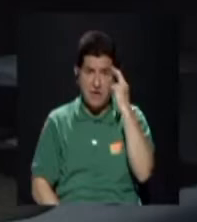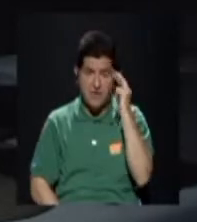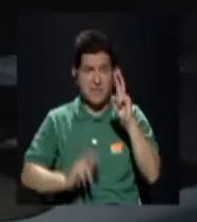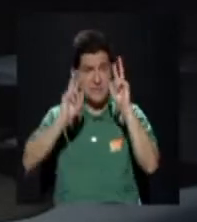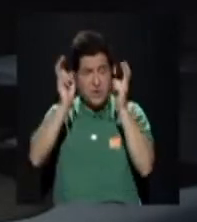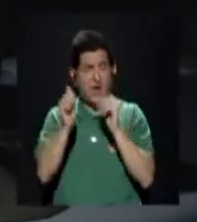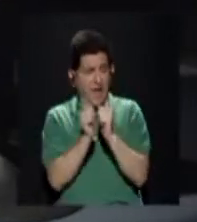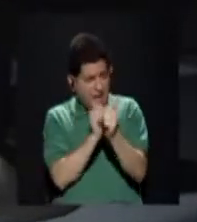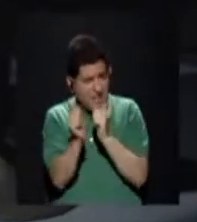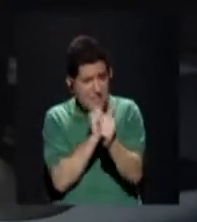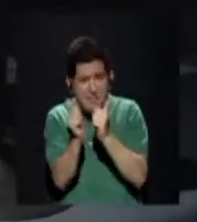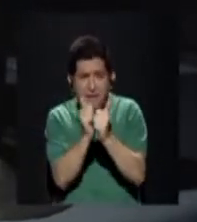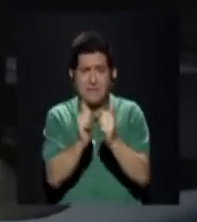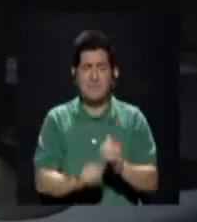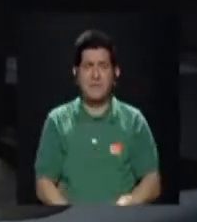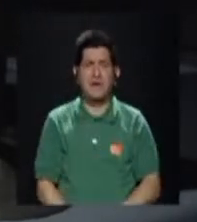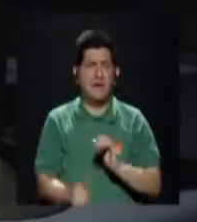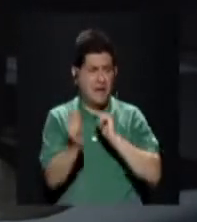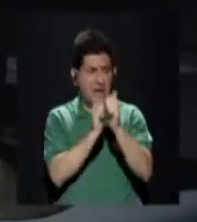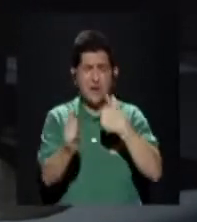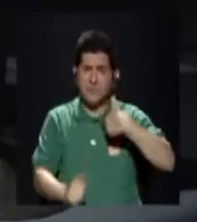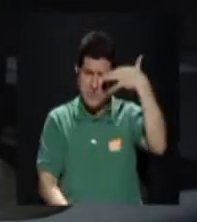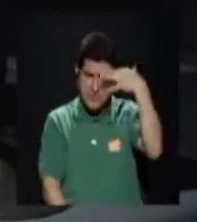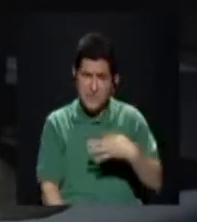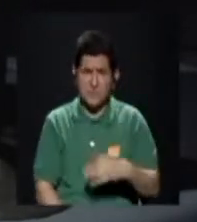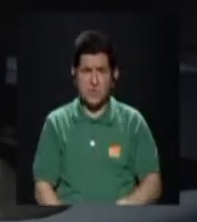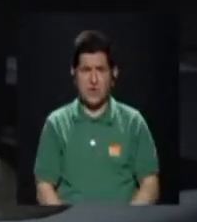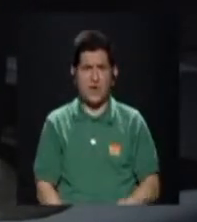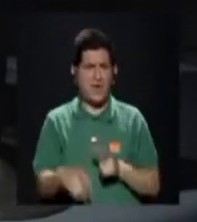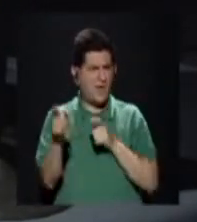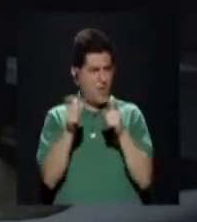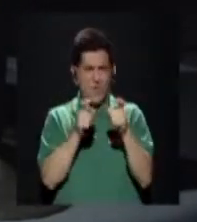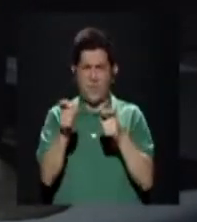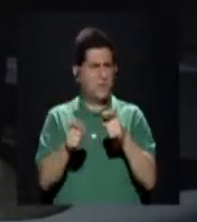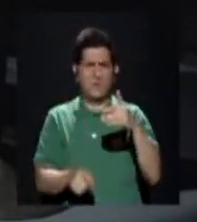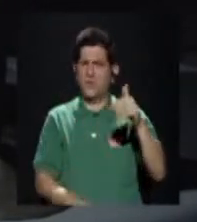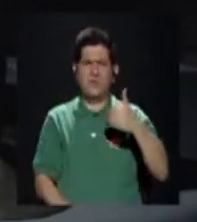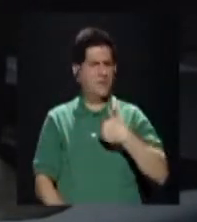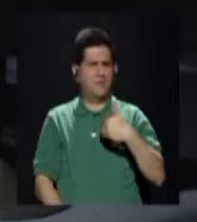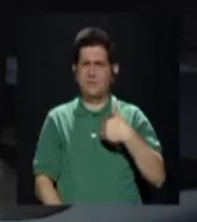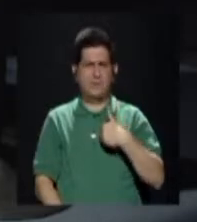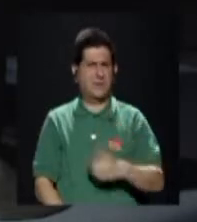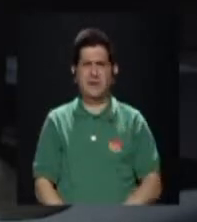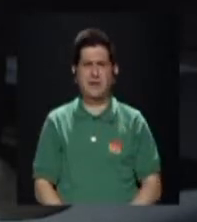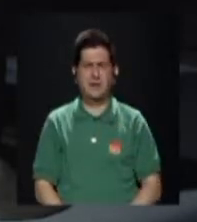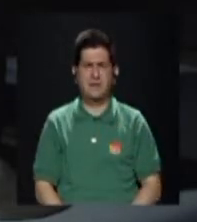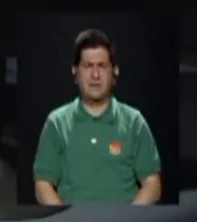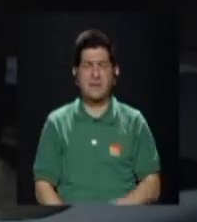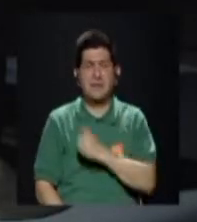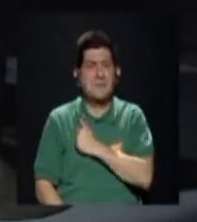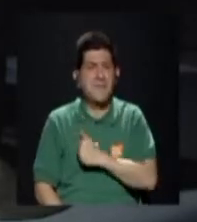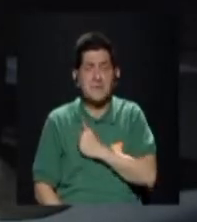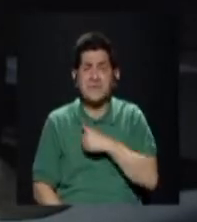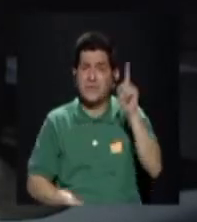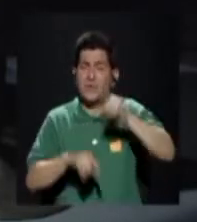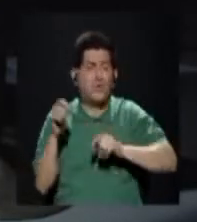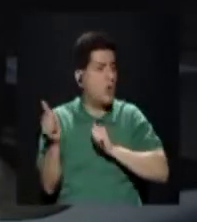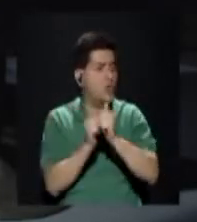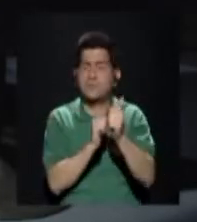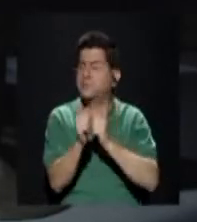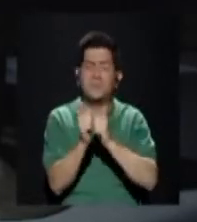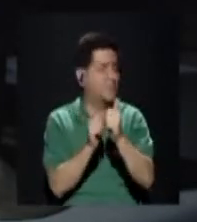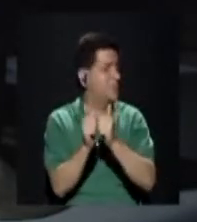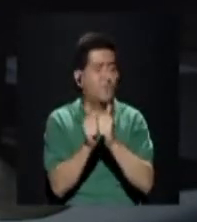tema de competencia. Y la competencia, yo creo que más que regulación, lo que tiene que... Perdón, es que no se puede tener